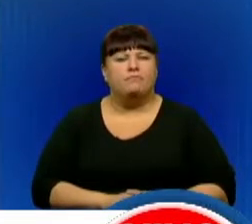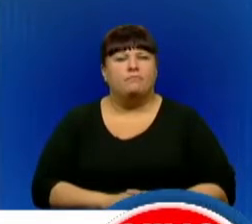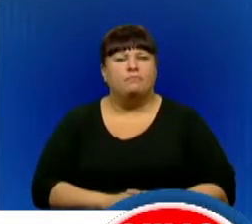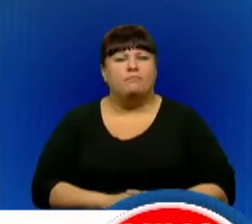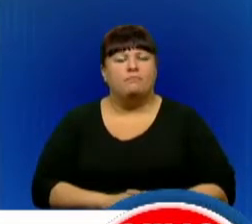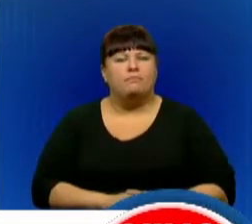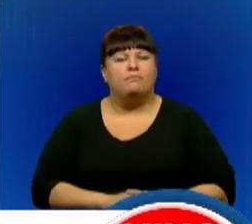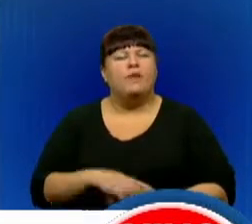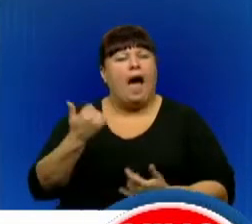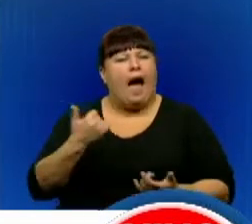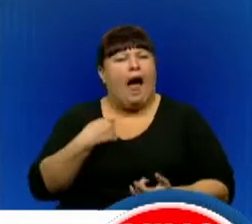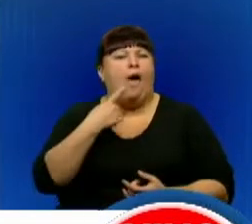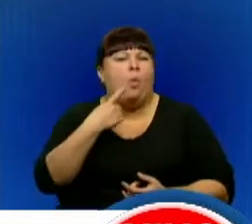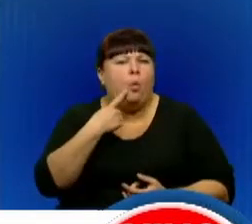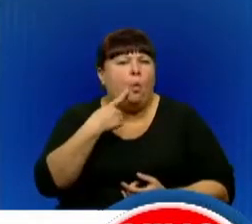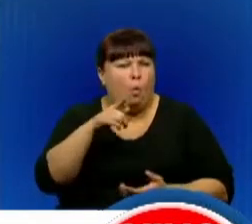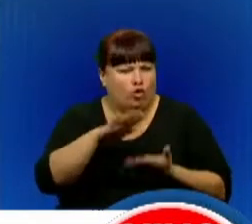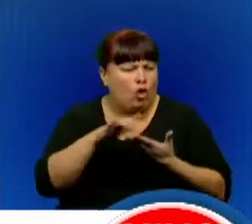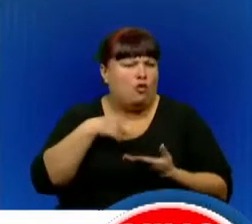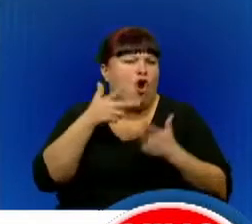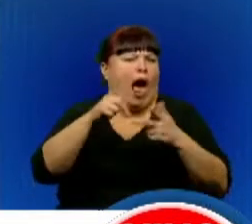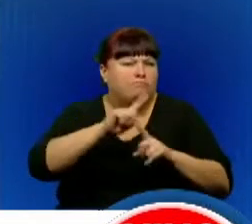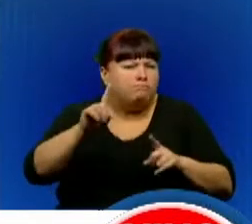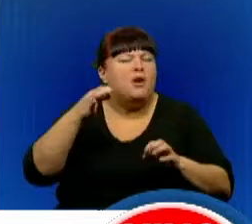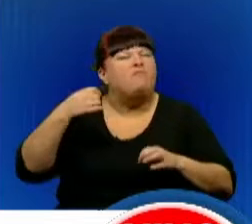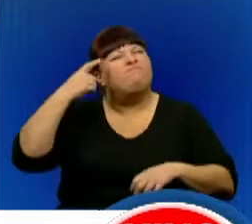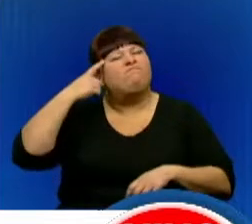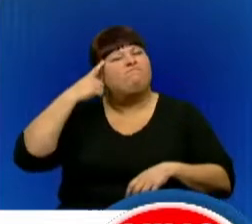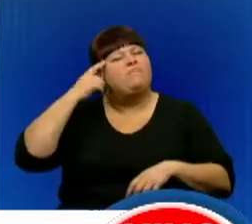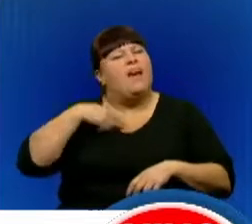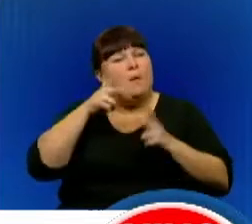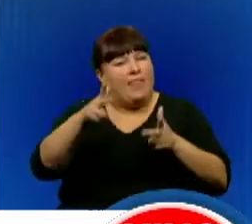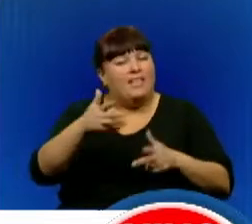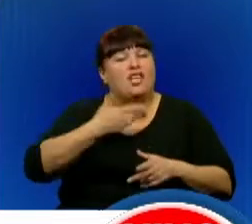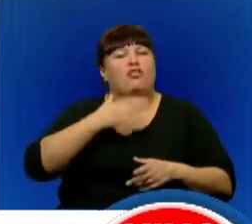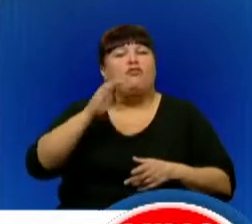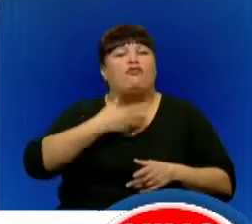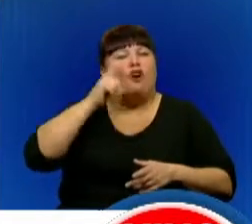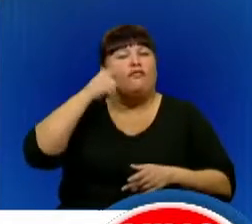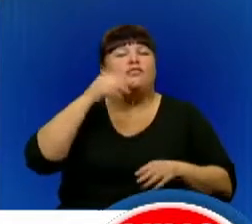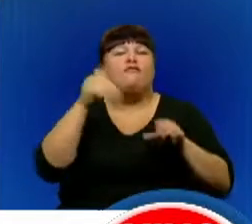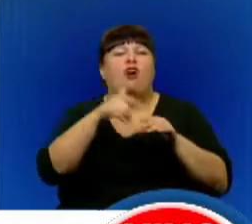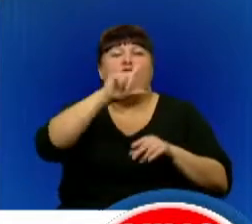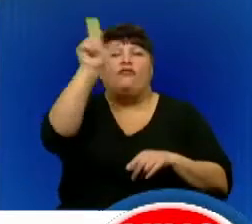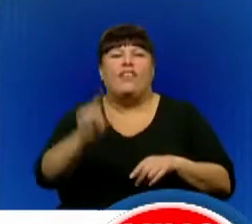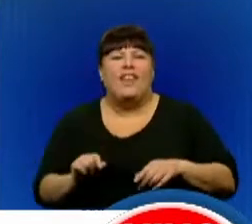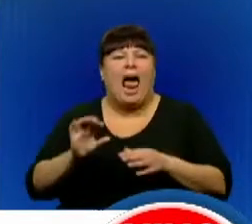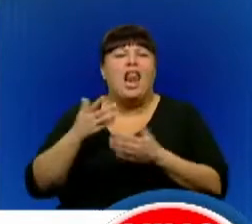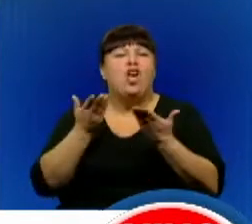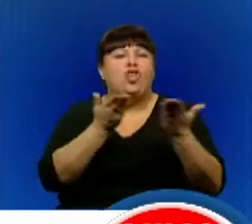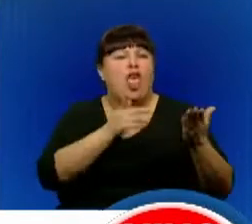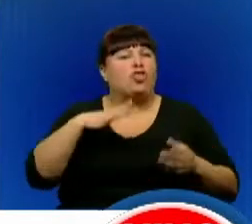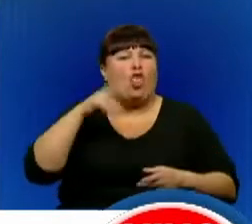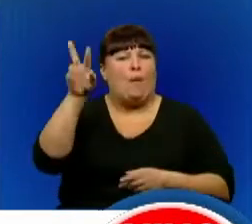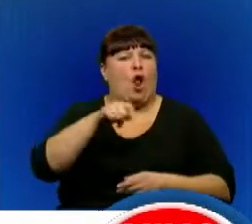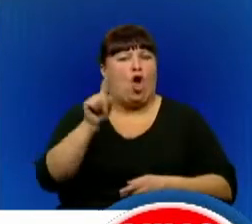Me asoman algunas dudas respecto a eso, no pensaba hablar, pero precisamente quiero decir que el FOFESO, el Fondo Federal Solidario, aún hoy no lo